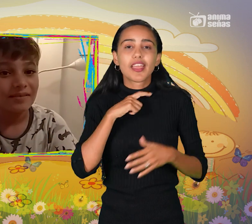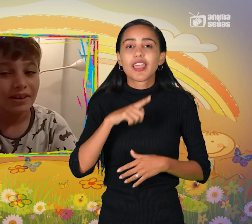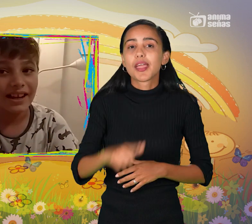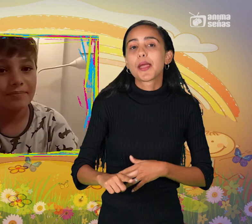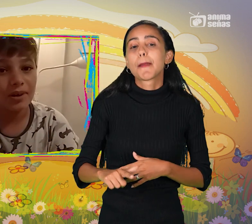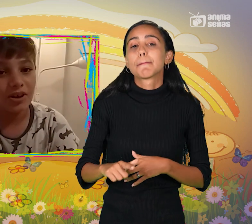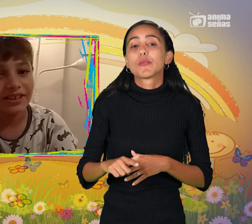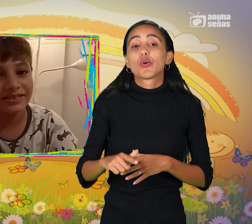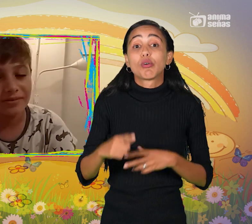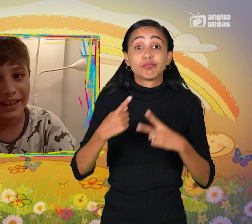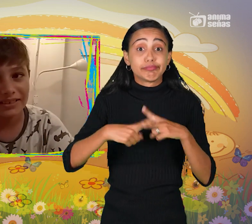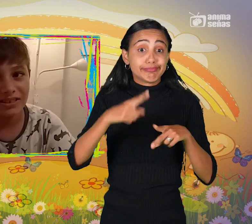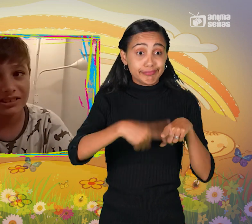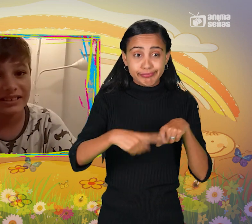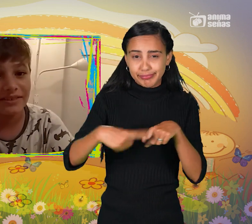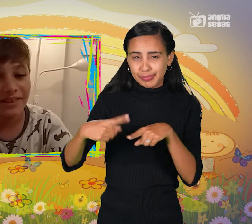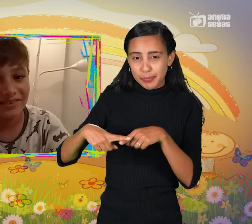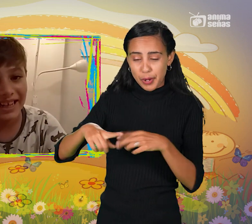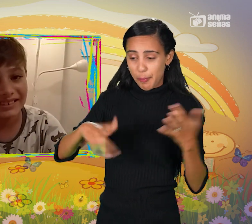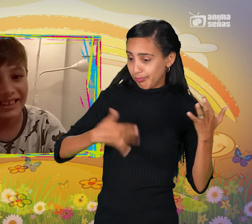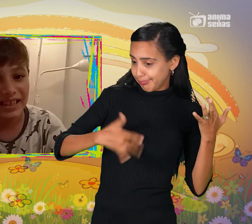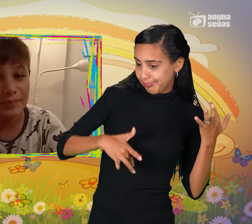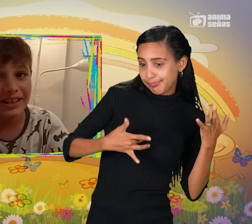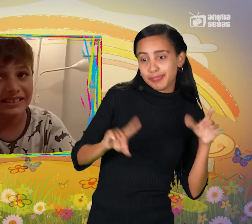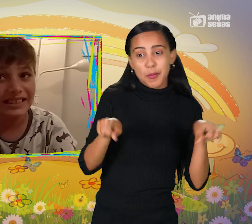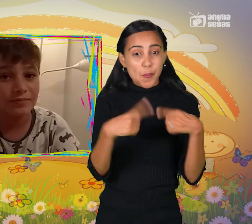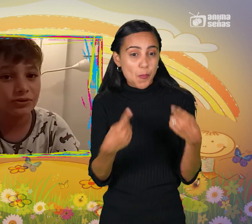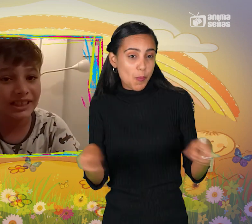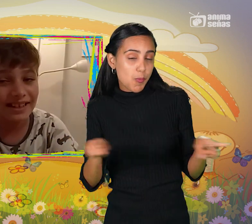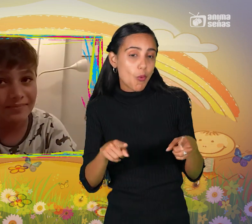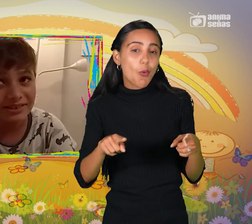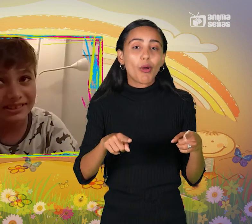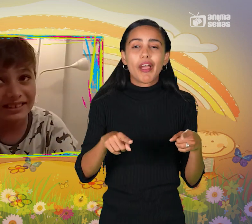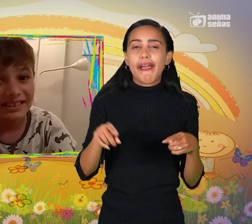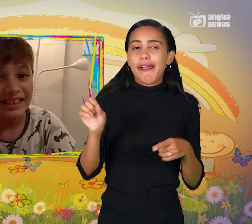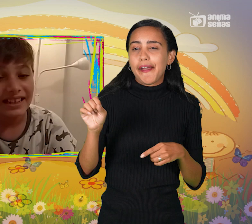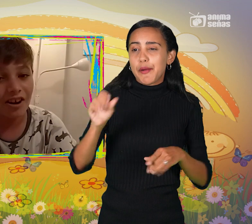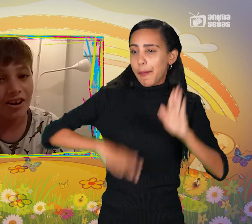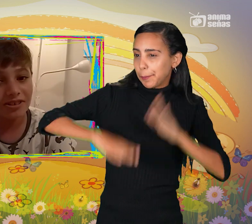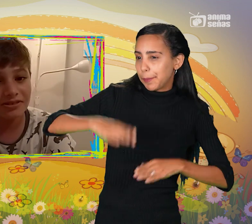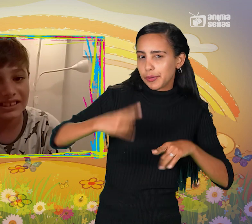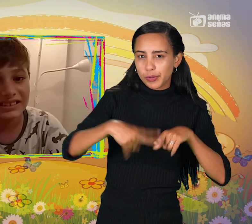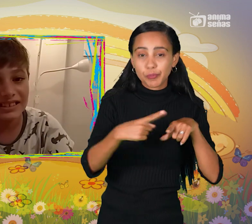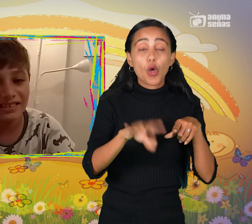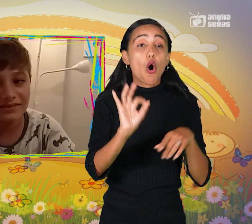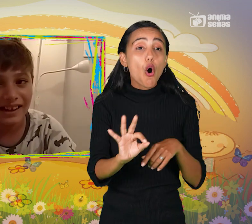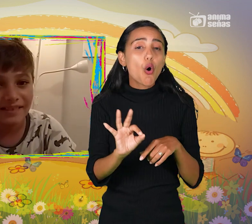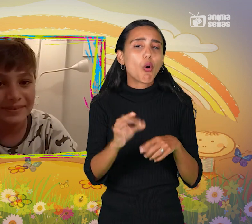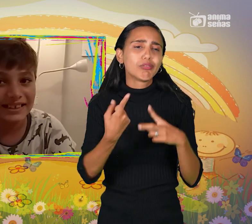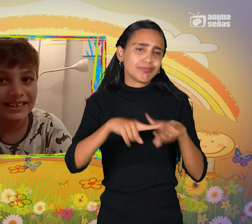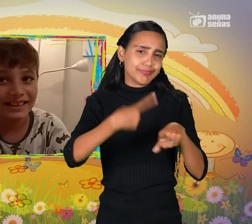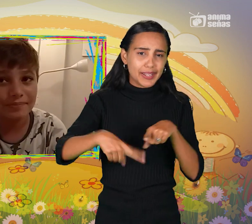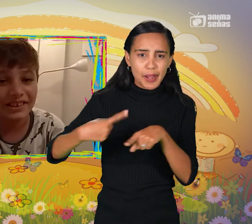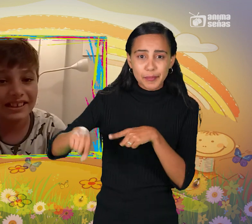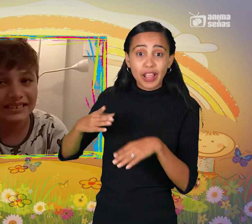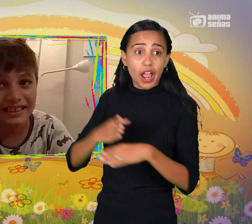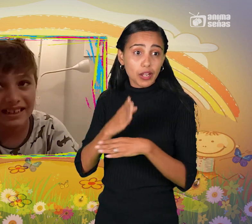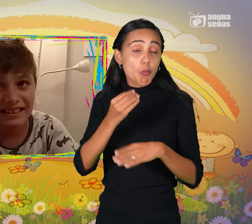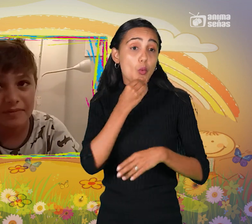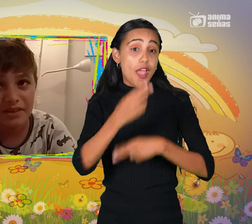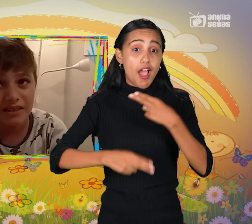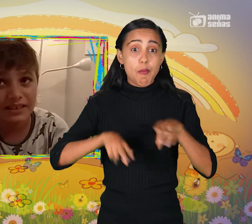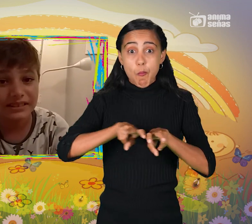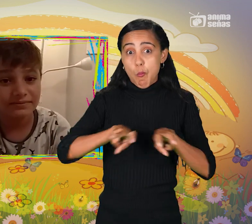grandes. Por ejemplo, los instrumentos de una orquesta que pueden hacer música hermosa, o los utensilios de una carpintería que pueden